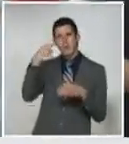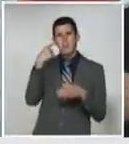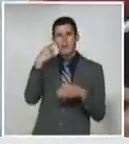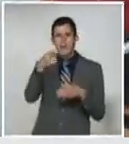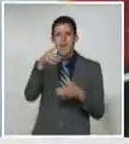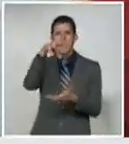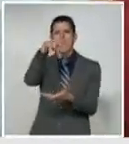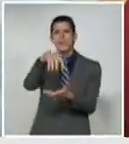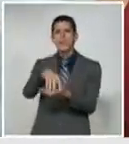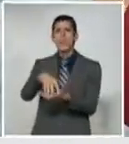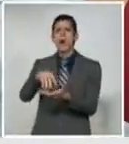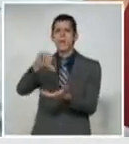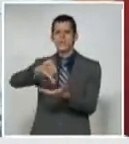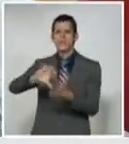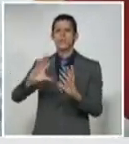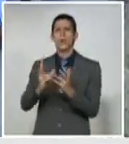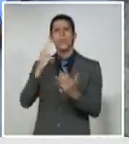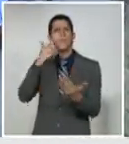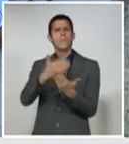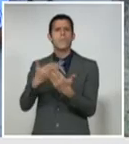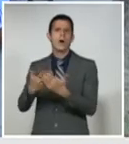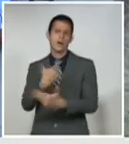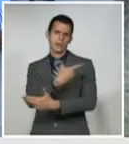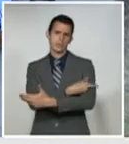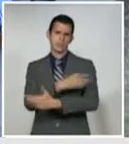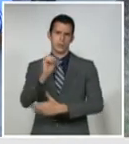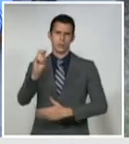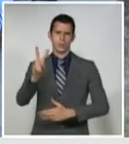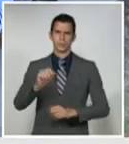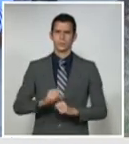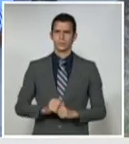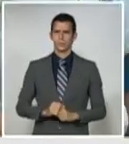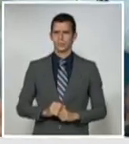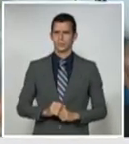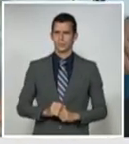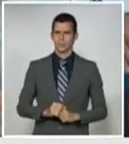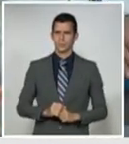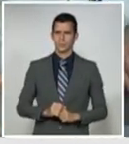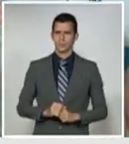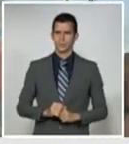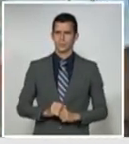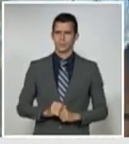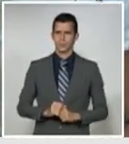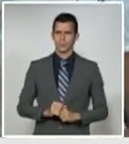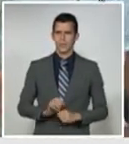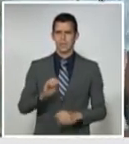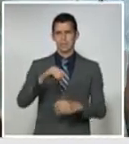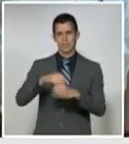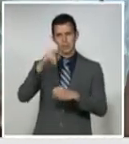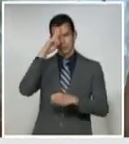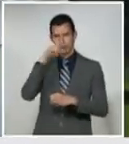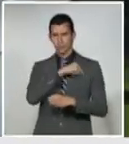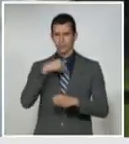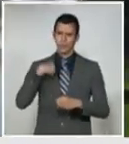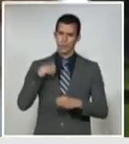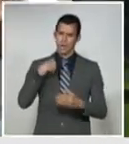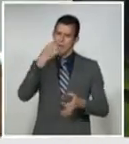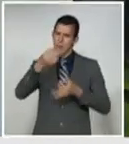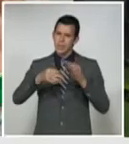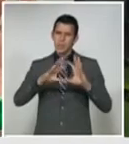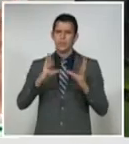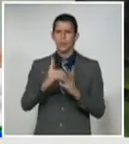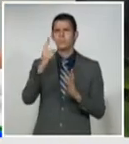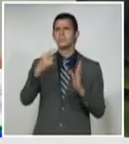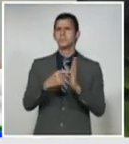02. Expertos consideran que nada ha detenido el progreso de los candidatos vacunales cubanos anti-COVID-19. Lo primero que tienen